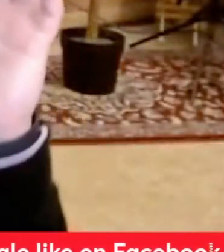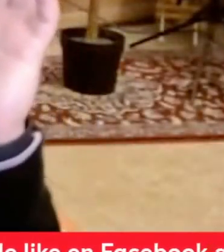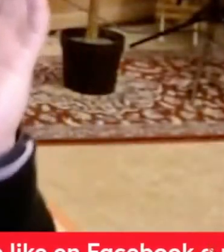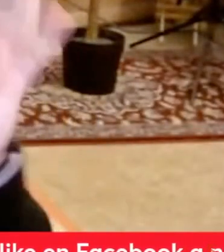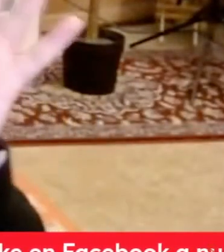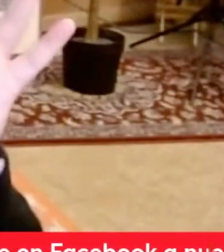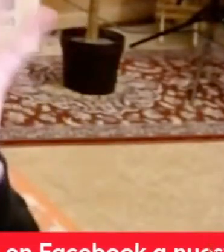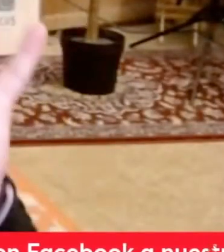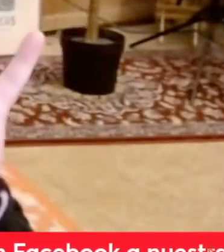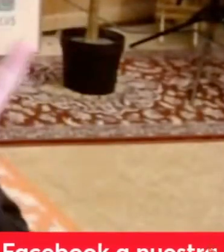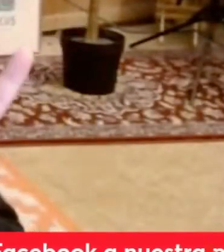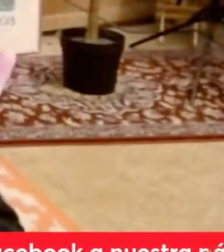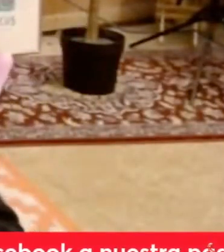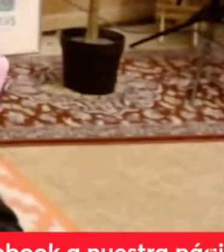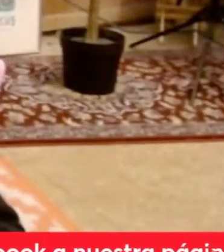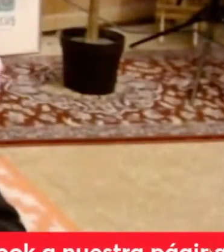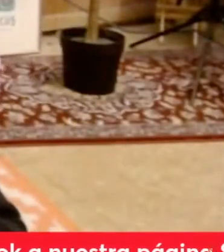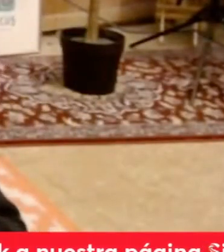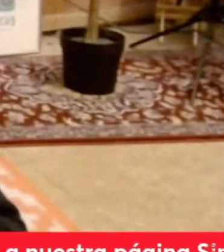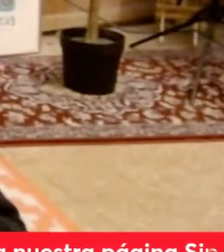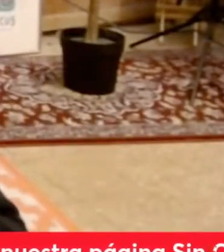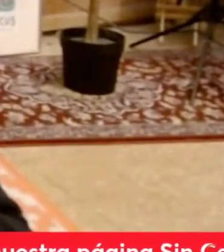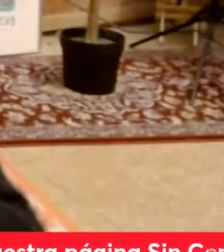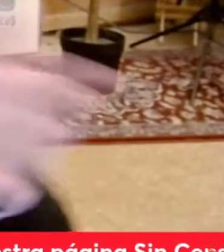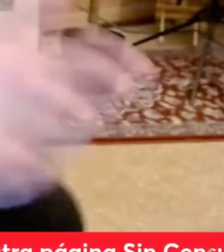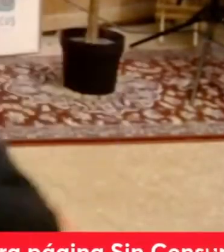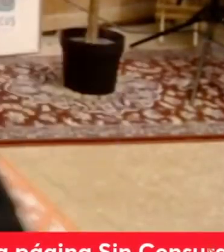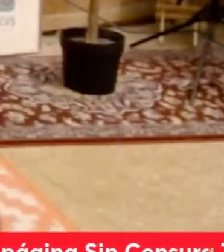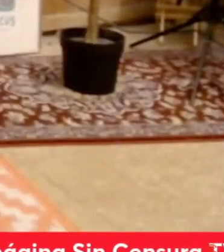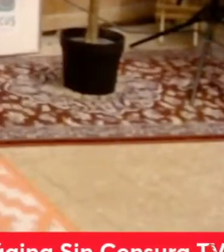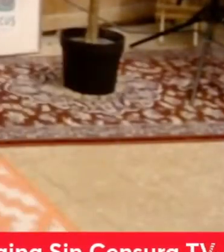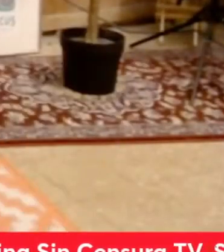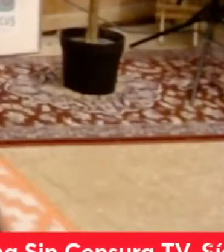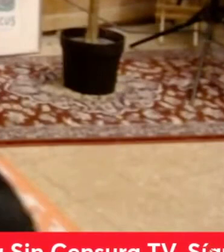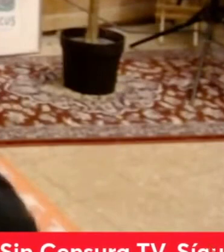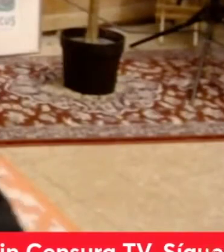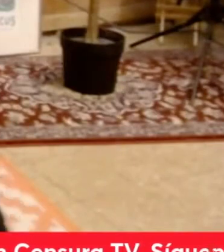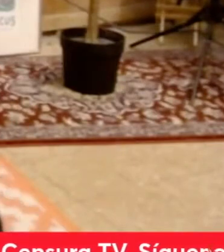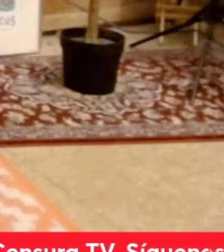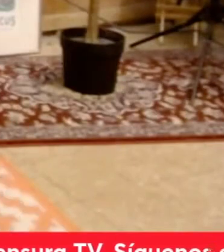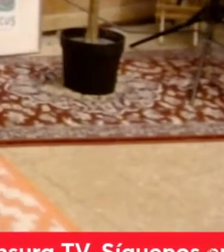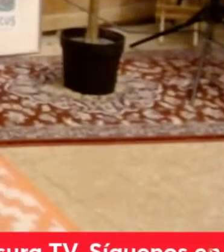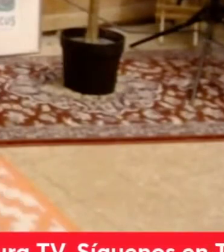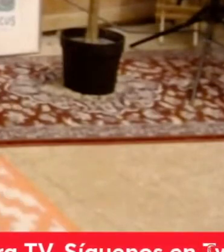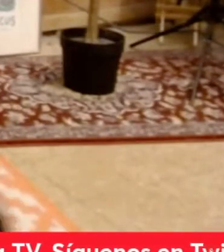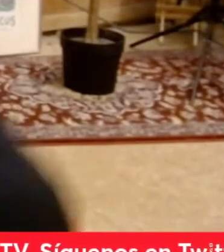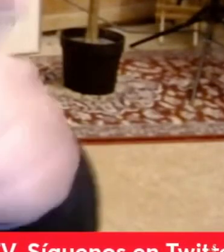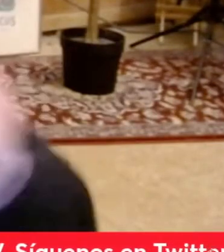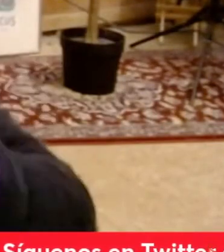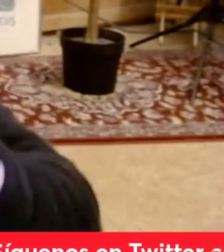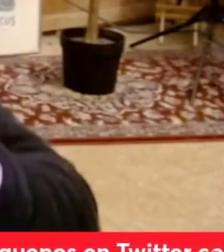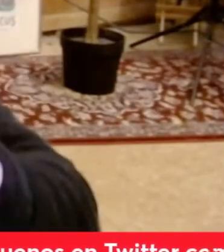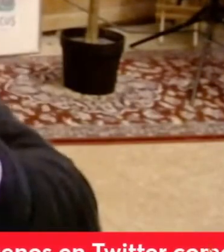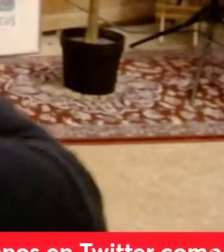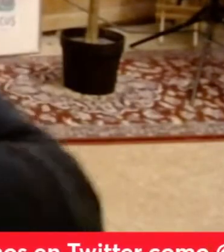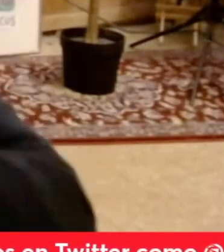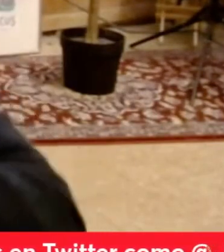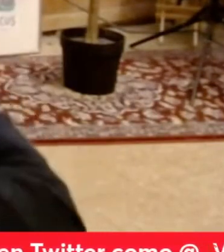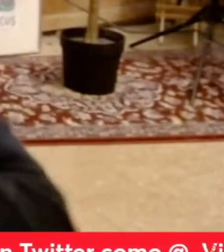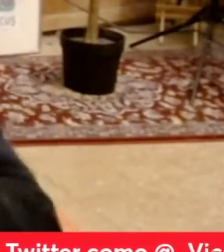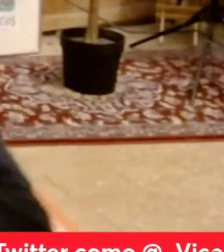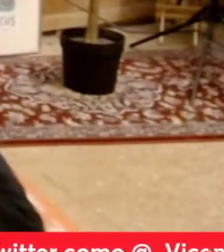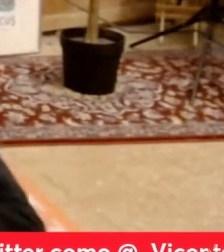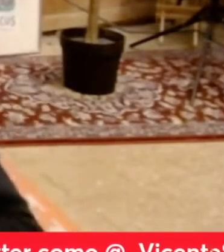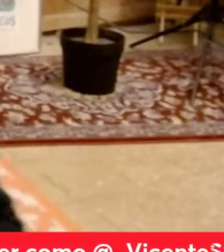del discurso, Toño, ya que estás poniéndolo. Claro que sí, con mucho gusto. Un poco de este discurso. Y ahora sí, en un ratito, en unos